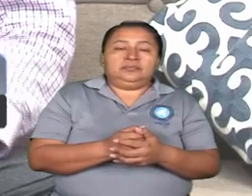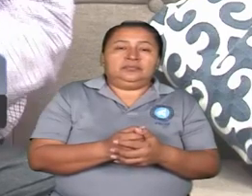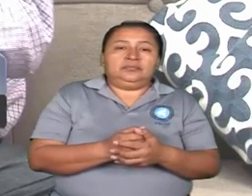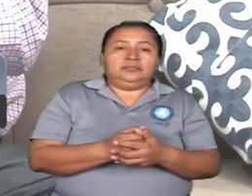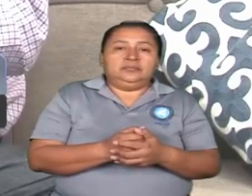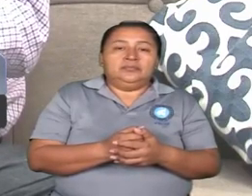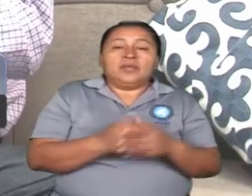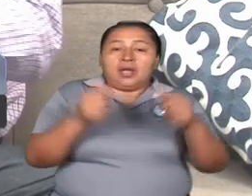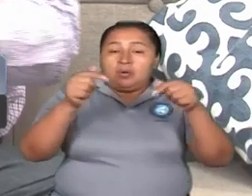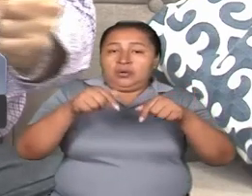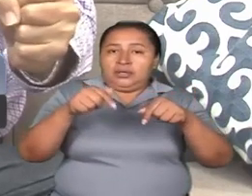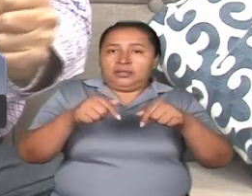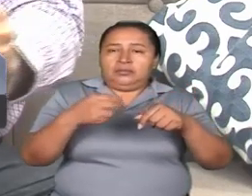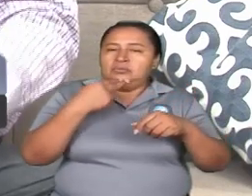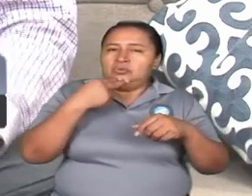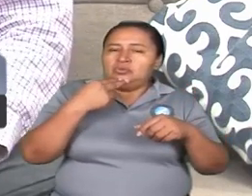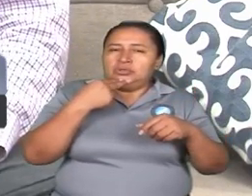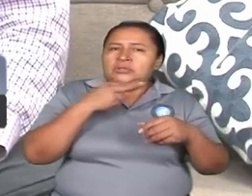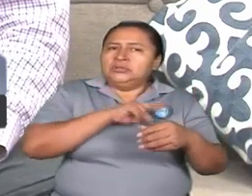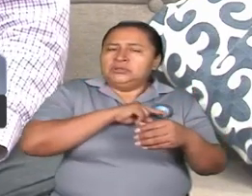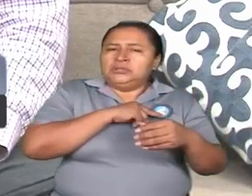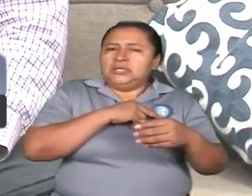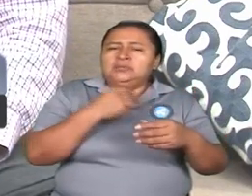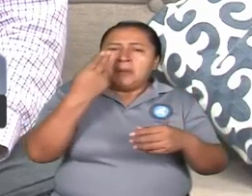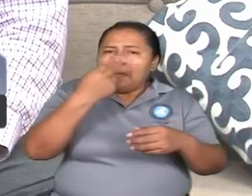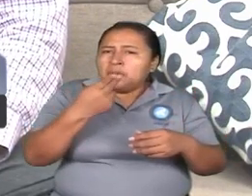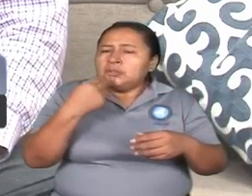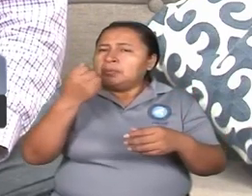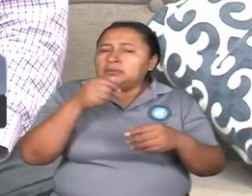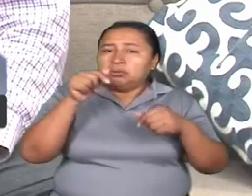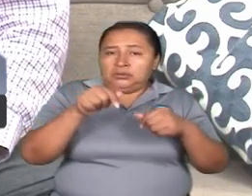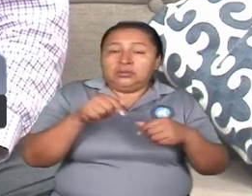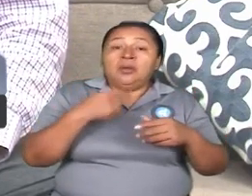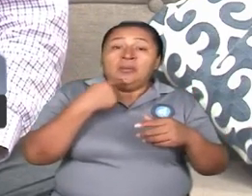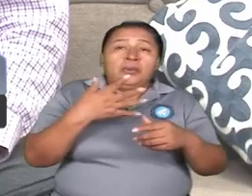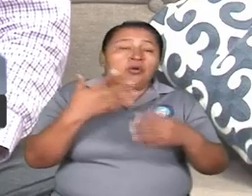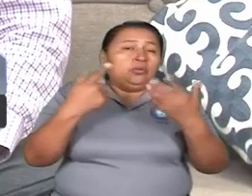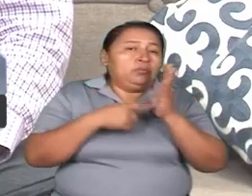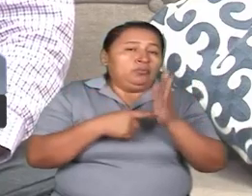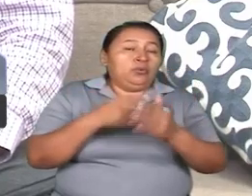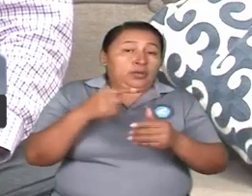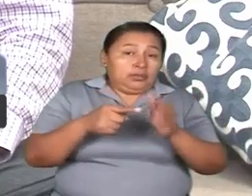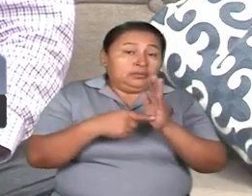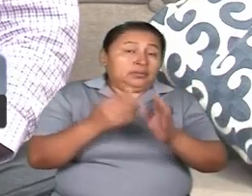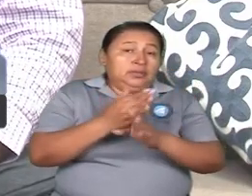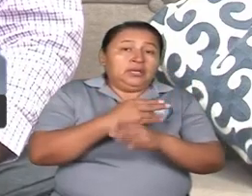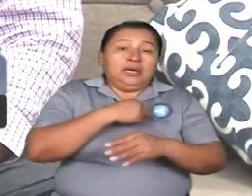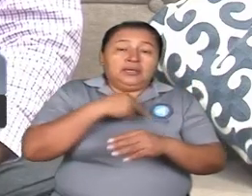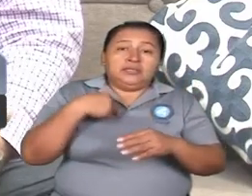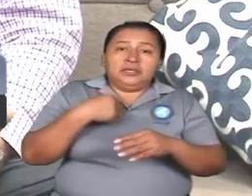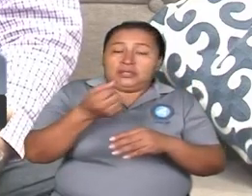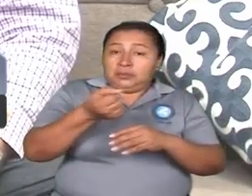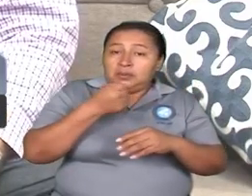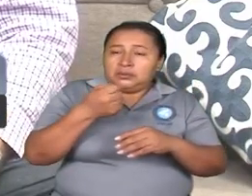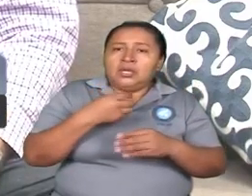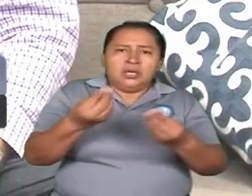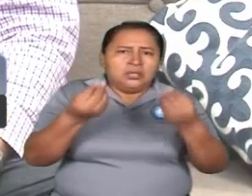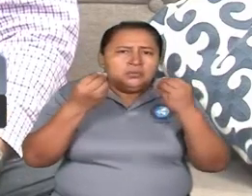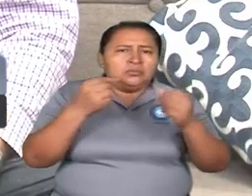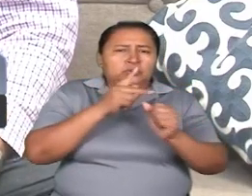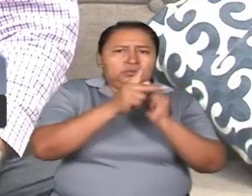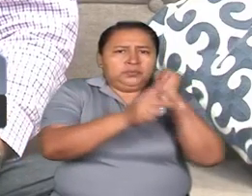En este momento no sé si hay encuestas recientes, pero vos, por ejemplo, haces encuestas en muchos países,